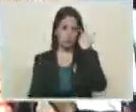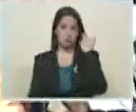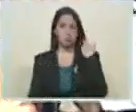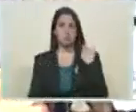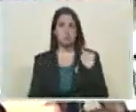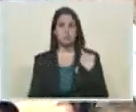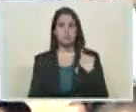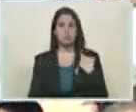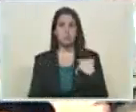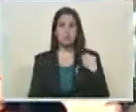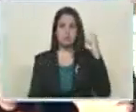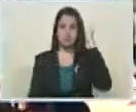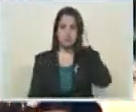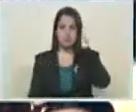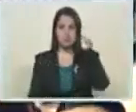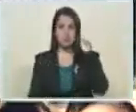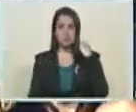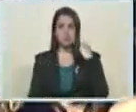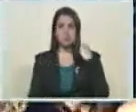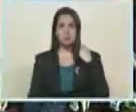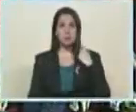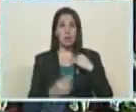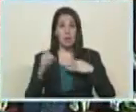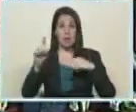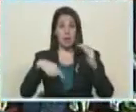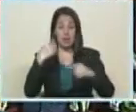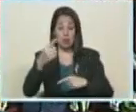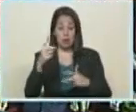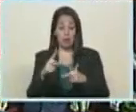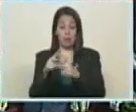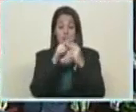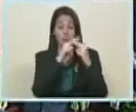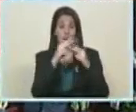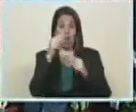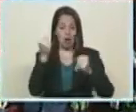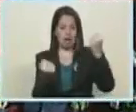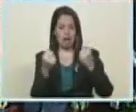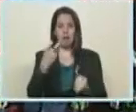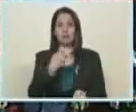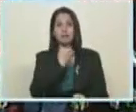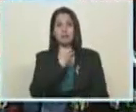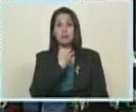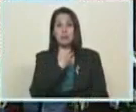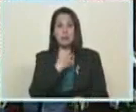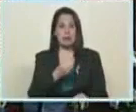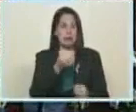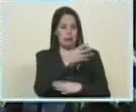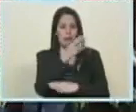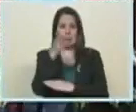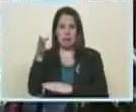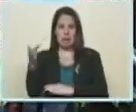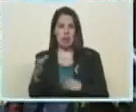Y después me presta el carro de Drácula para llevarlo por todo el país.